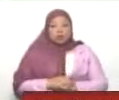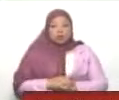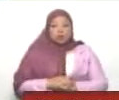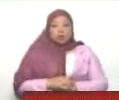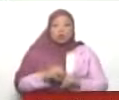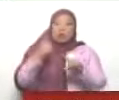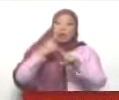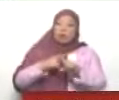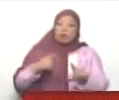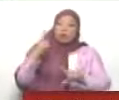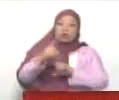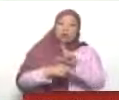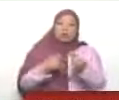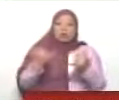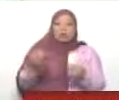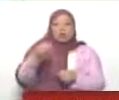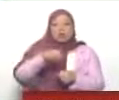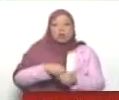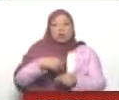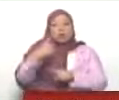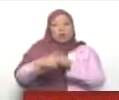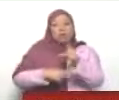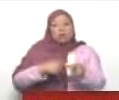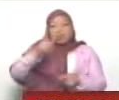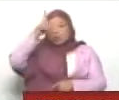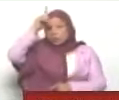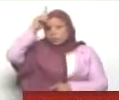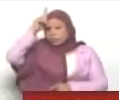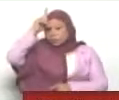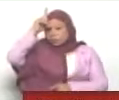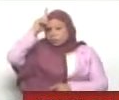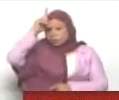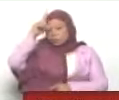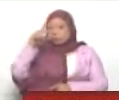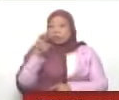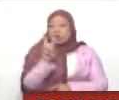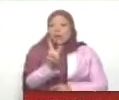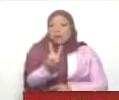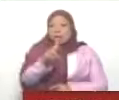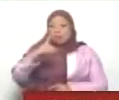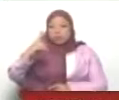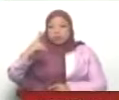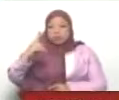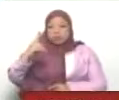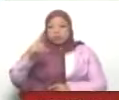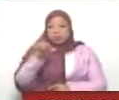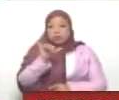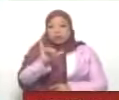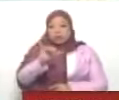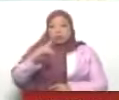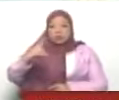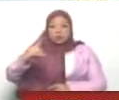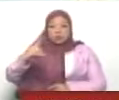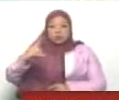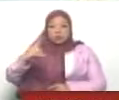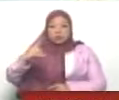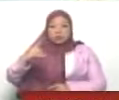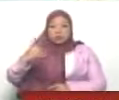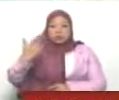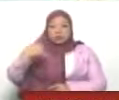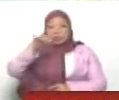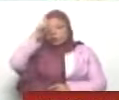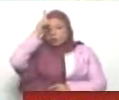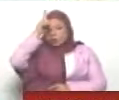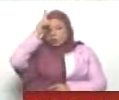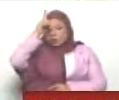y otros medios, claro. Entre ellos un medio nazi de Alemania, DW. La Dolce Welle. La Dolce Welle, un medio